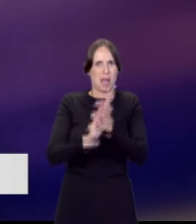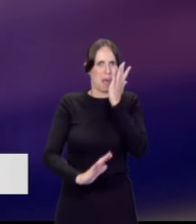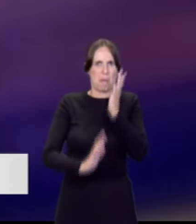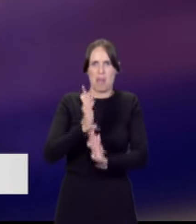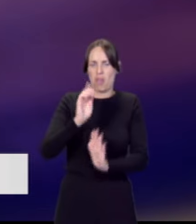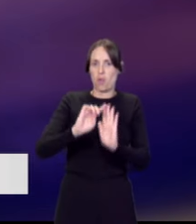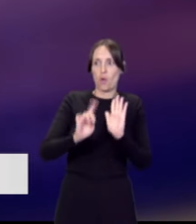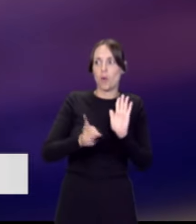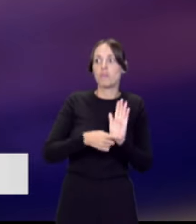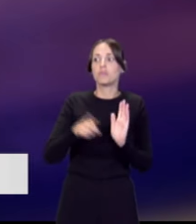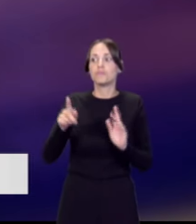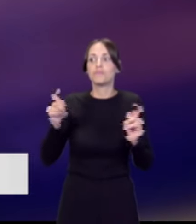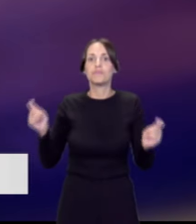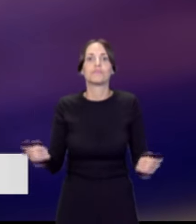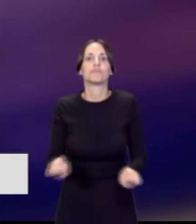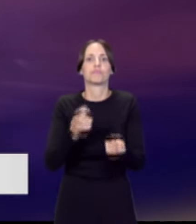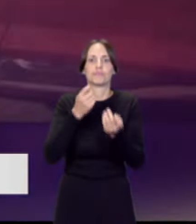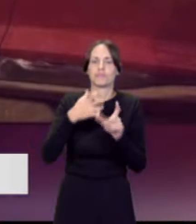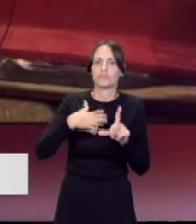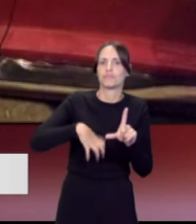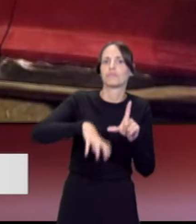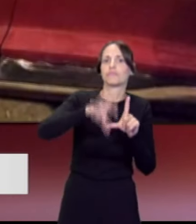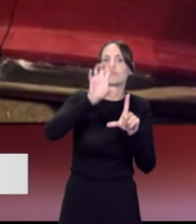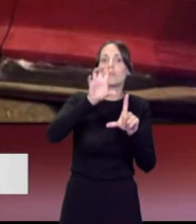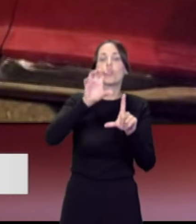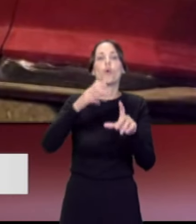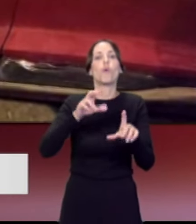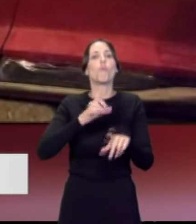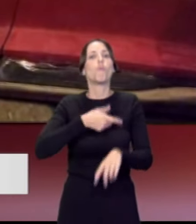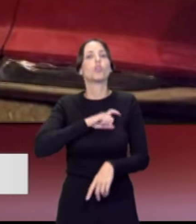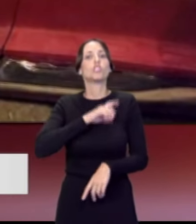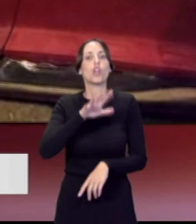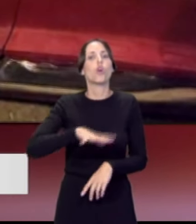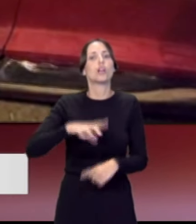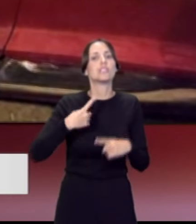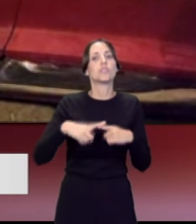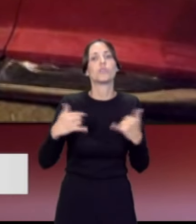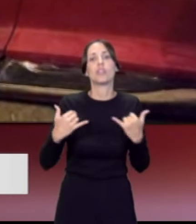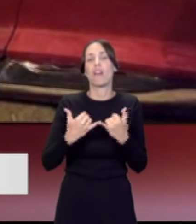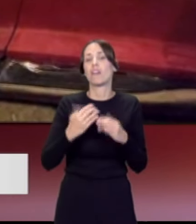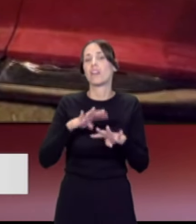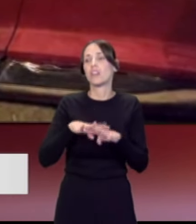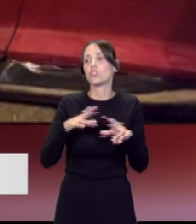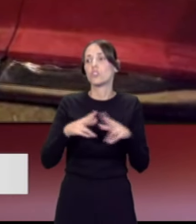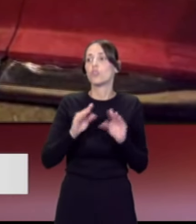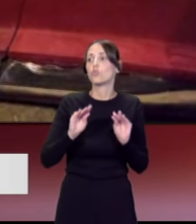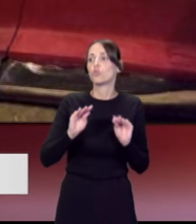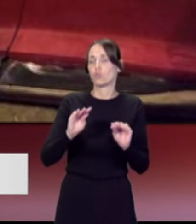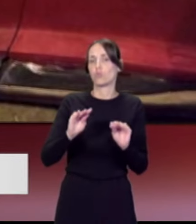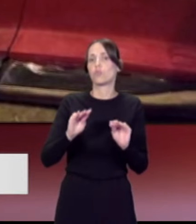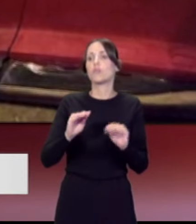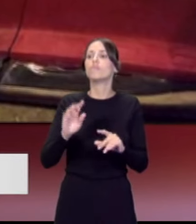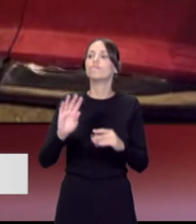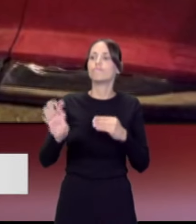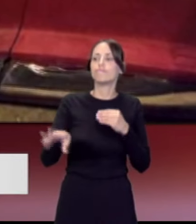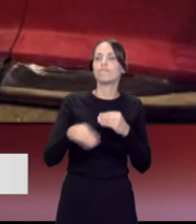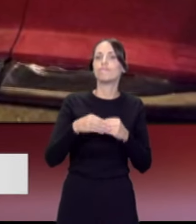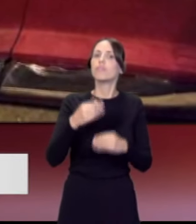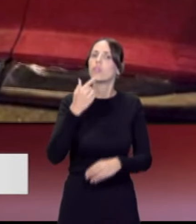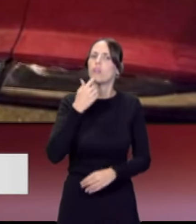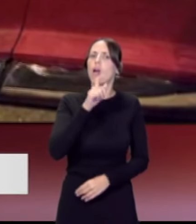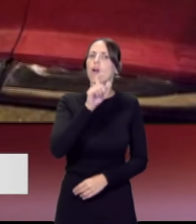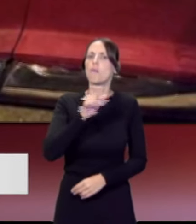las ha publicado hace unos minutos la policía local de Santa Cruz de Tenerife a través de sus redes sociales, y además añaden que buscan